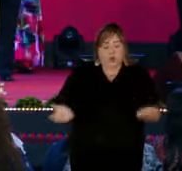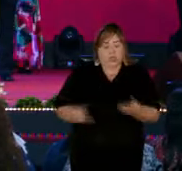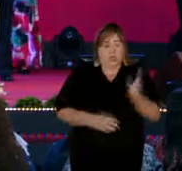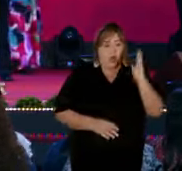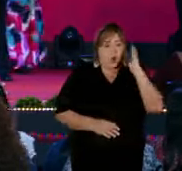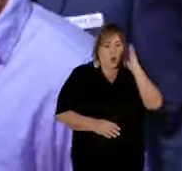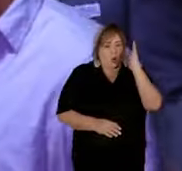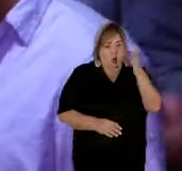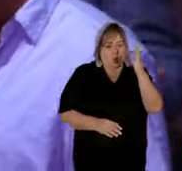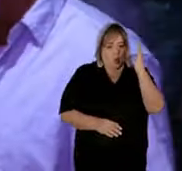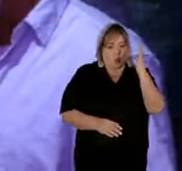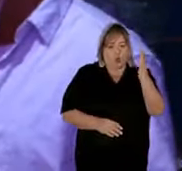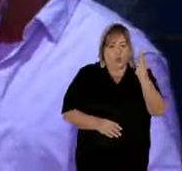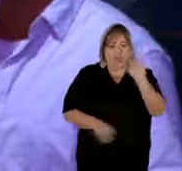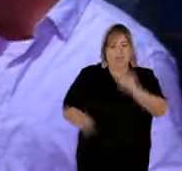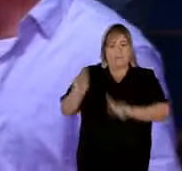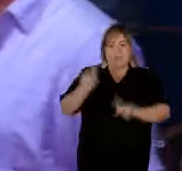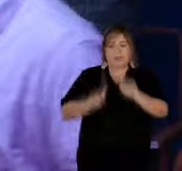pero esta parte.